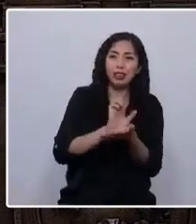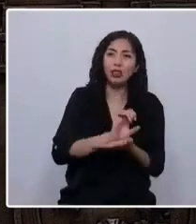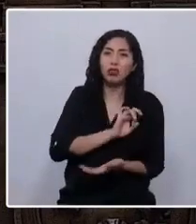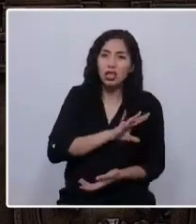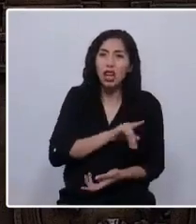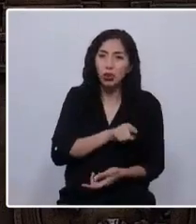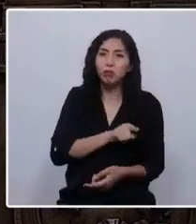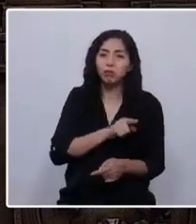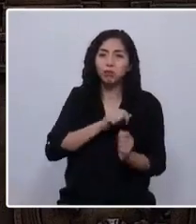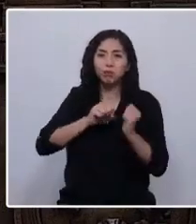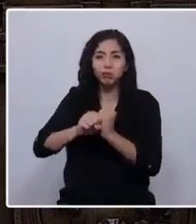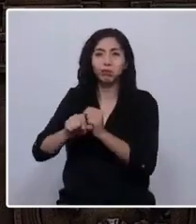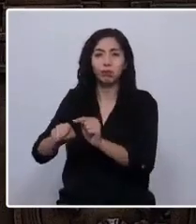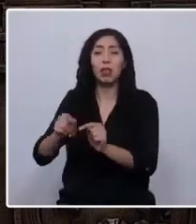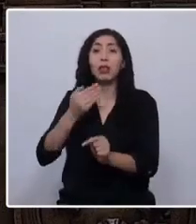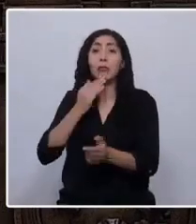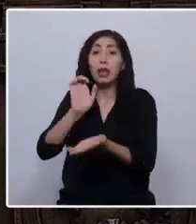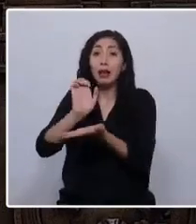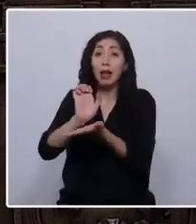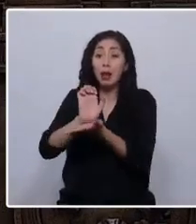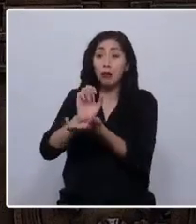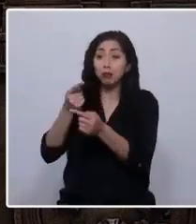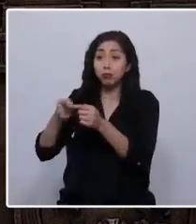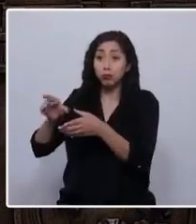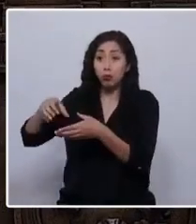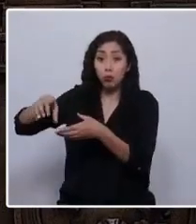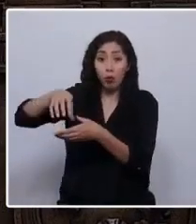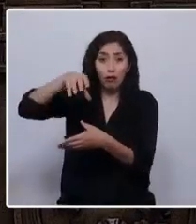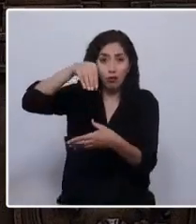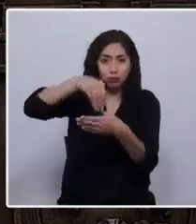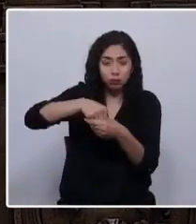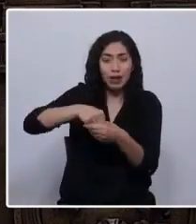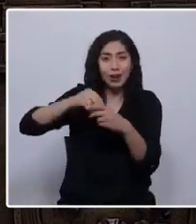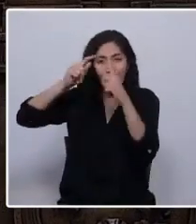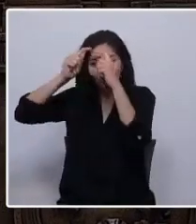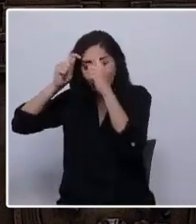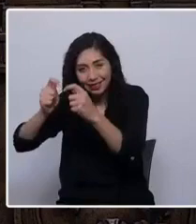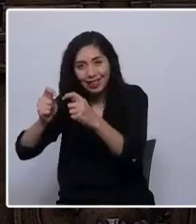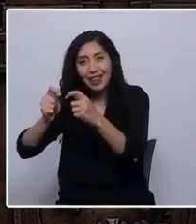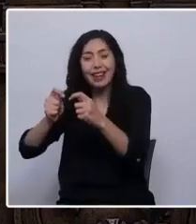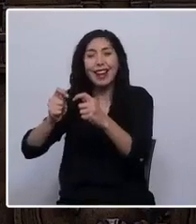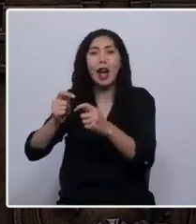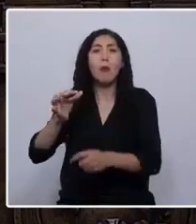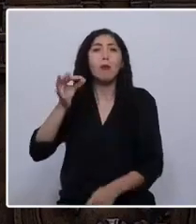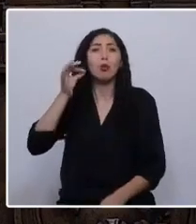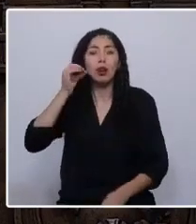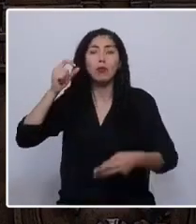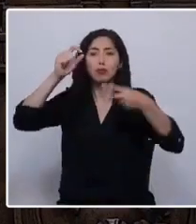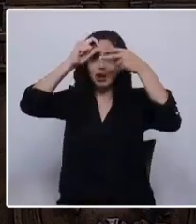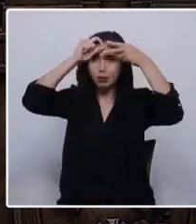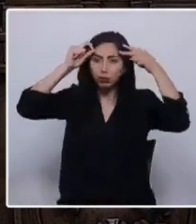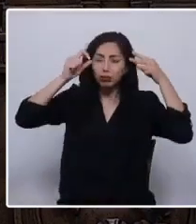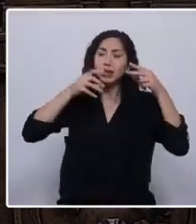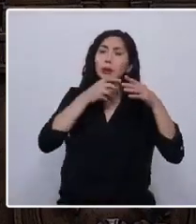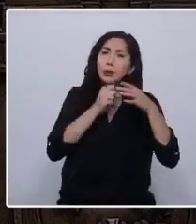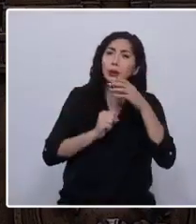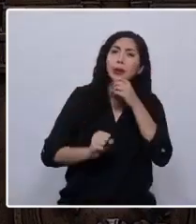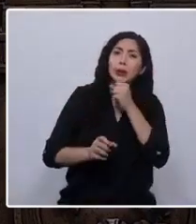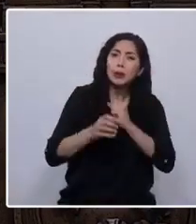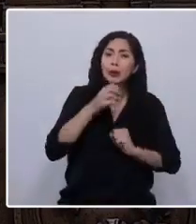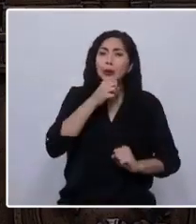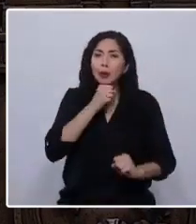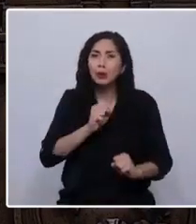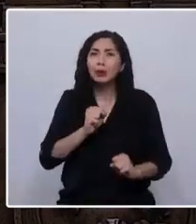Plurinacionalidad es reconocer a los Pulamien, a las mujeres mapuche que resisten la prisión política de sus